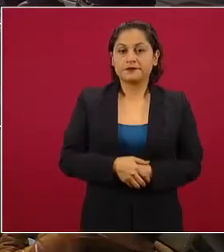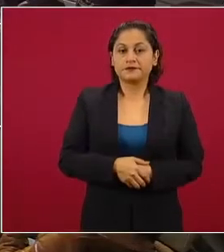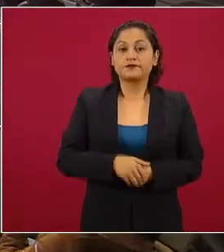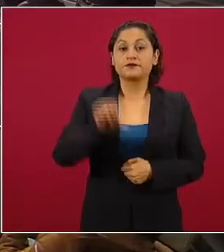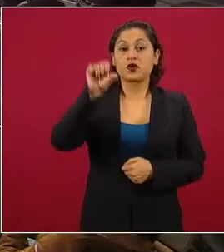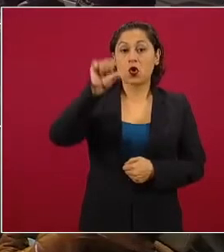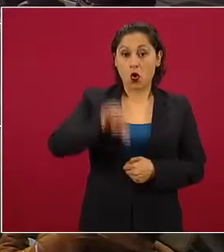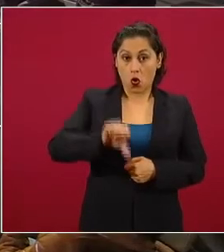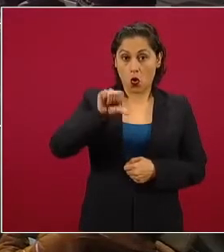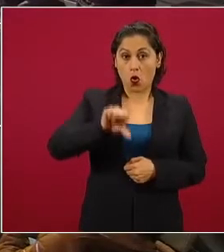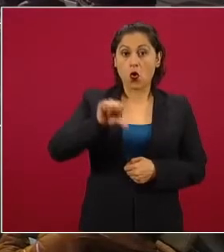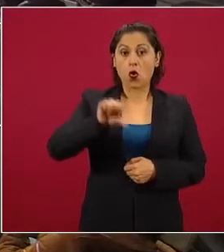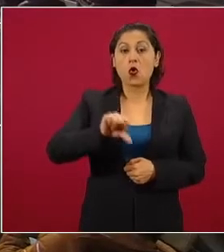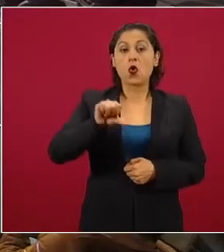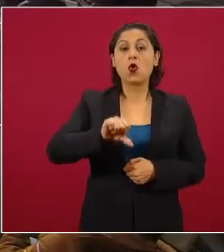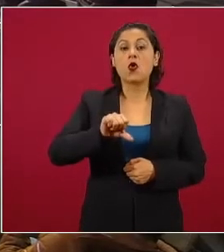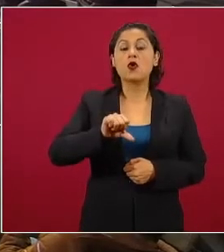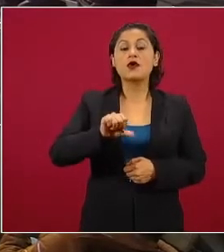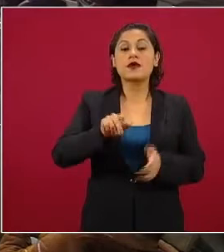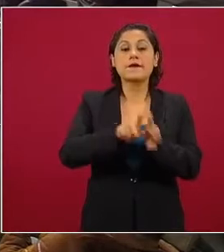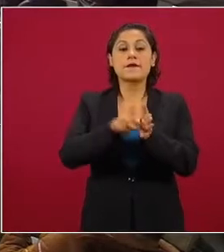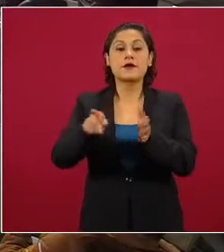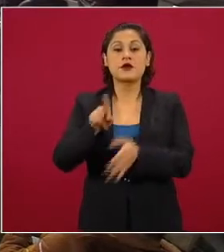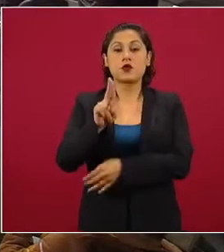sale otra entrevista en el Universal,